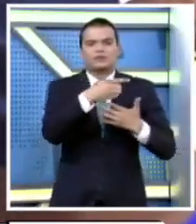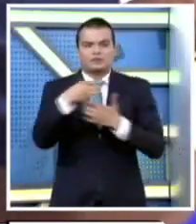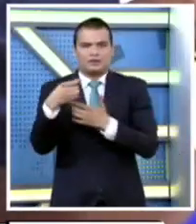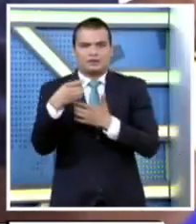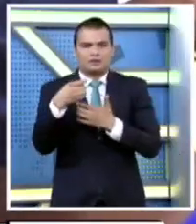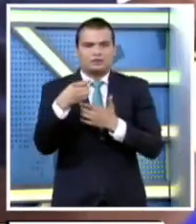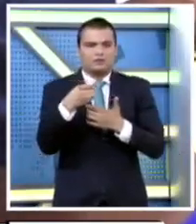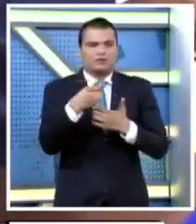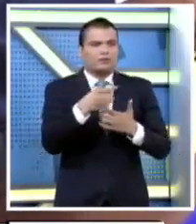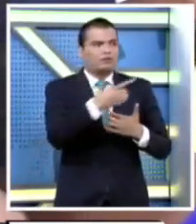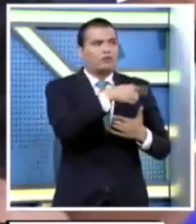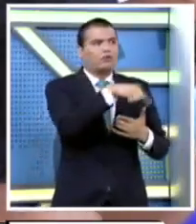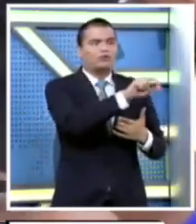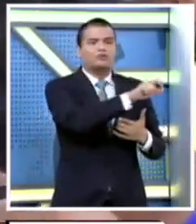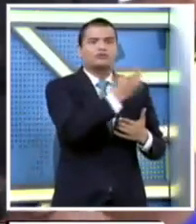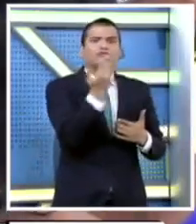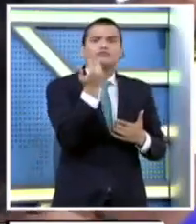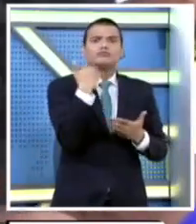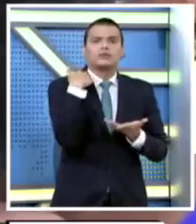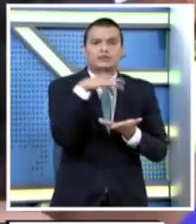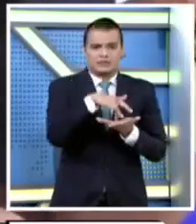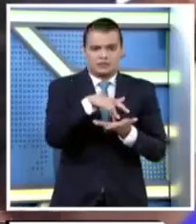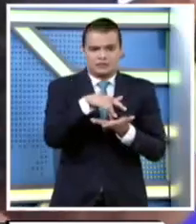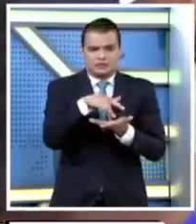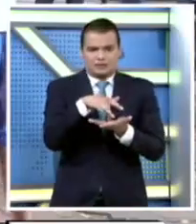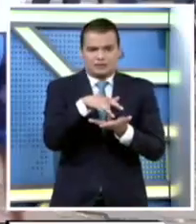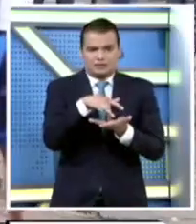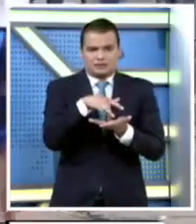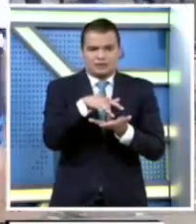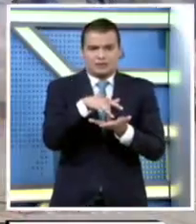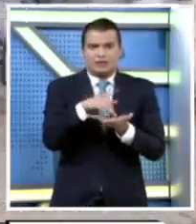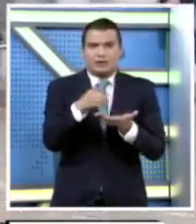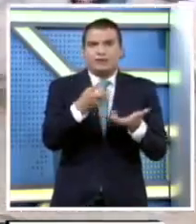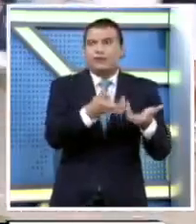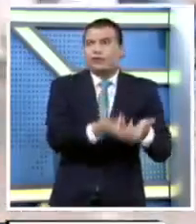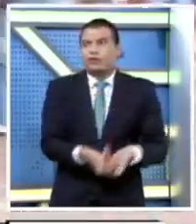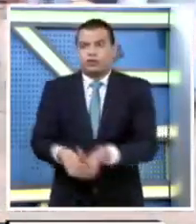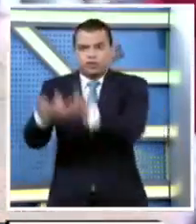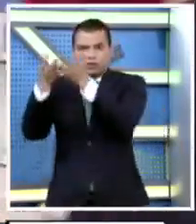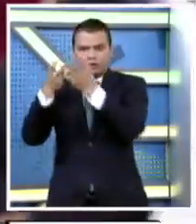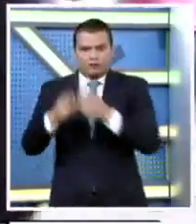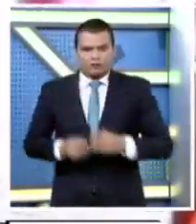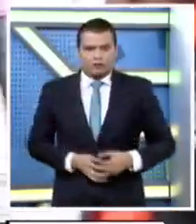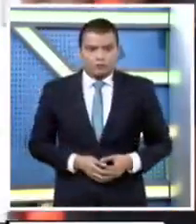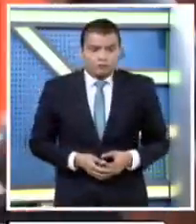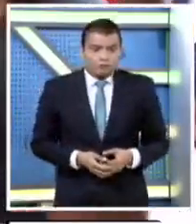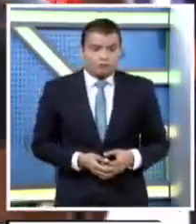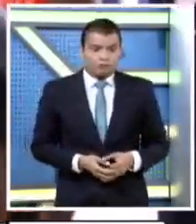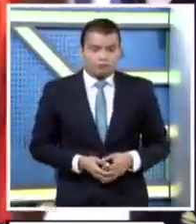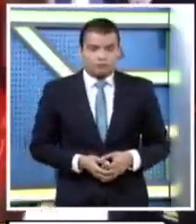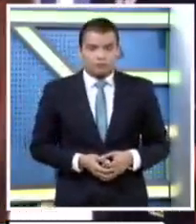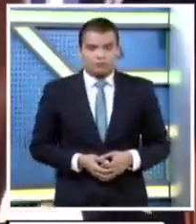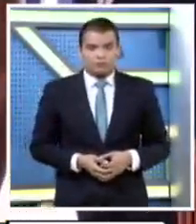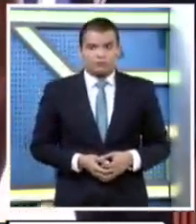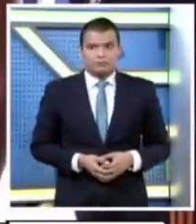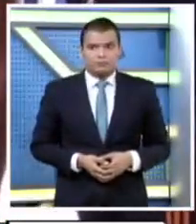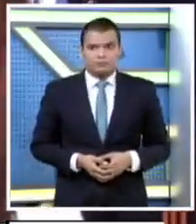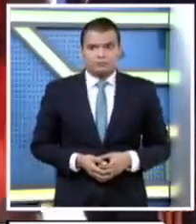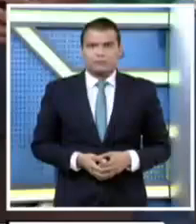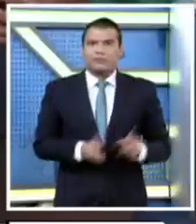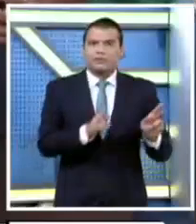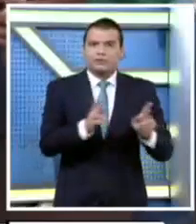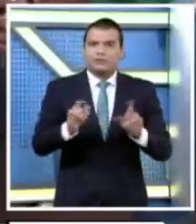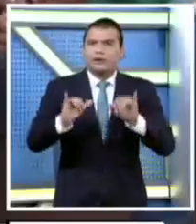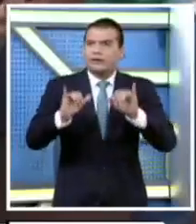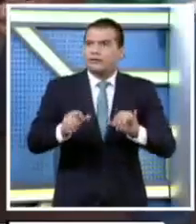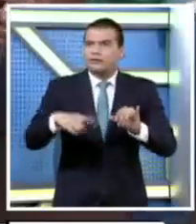que llegan personas recién llegadas que no duermen aquí, que no pernoctan aquí, y las montan, o sea, les hacen el examen, le ponen el brazalete y esas son las que salen. Y las personas que están